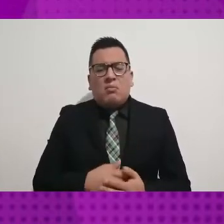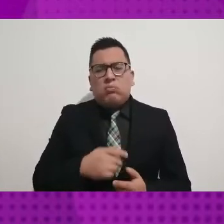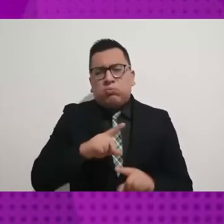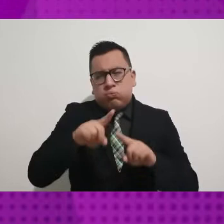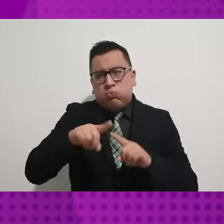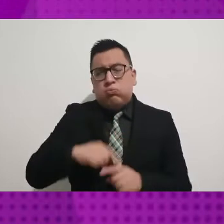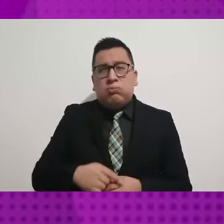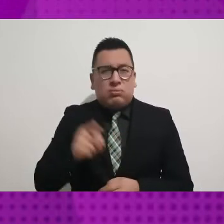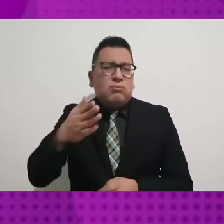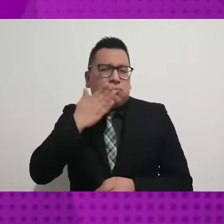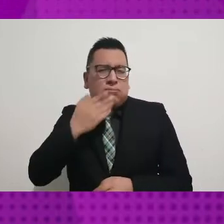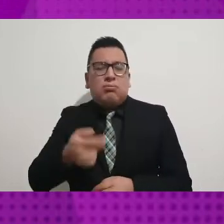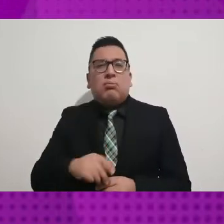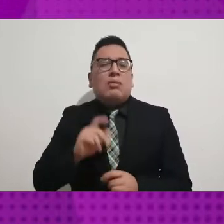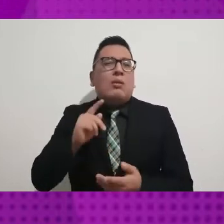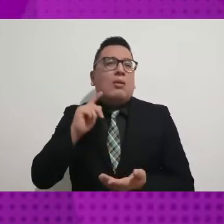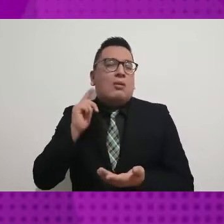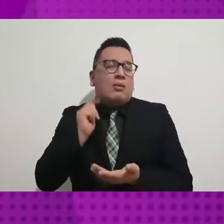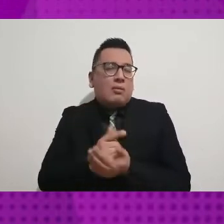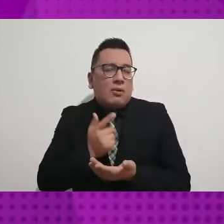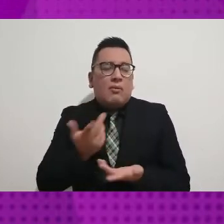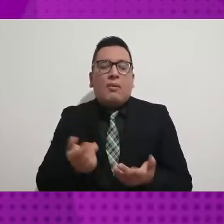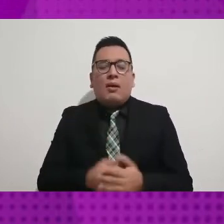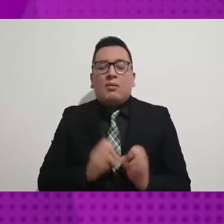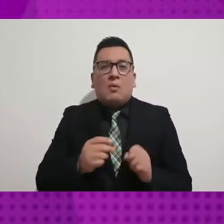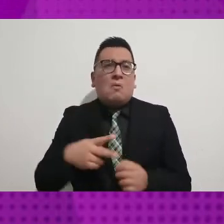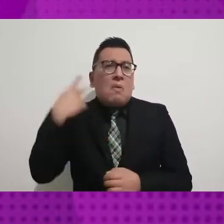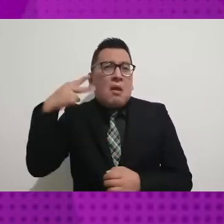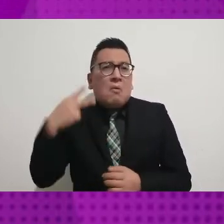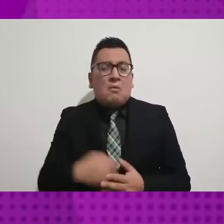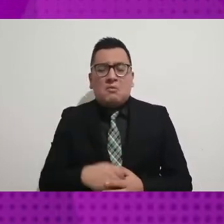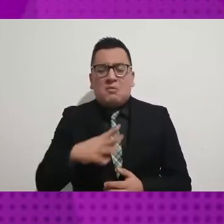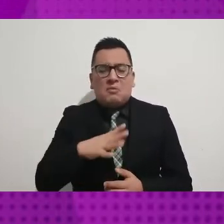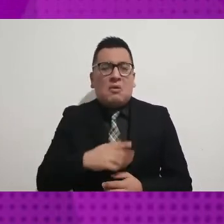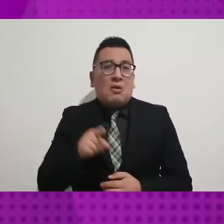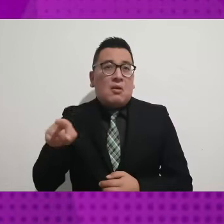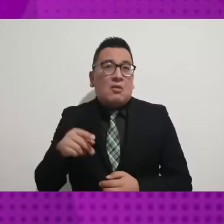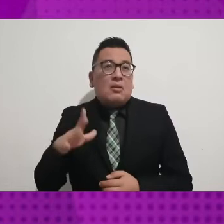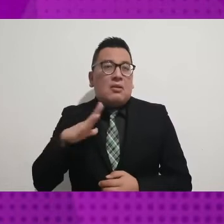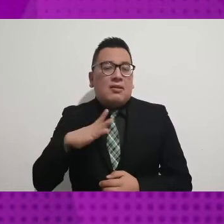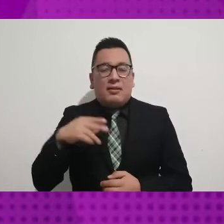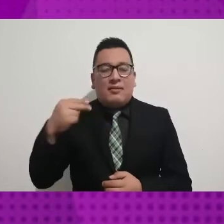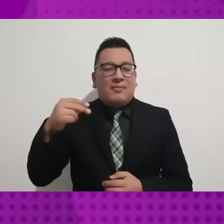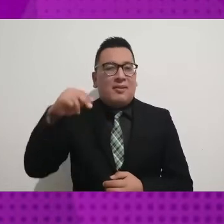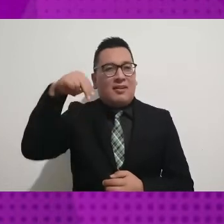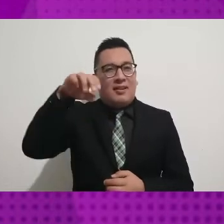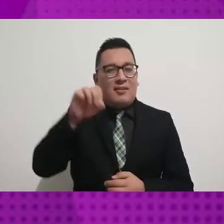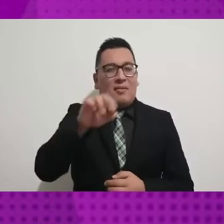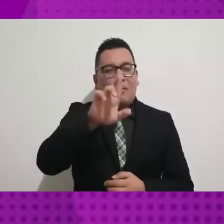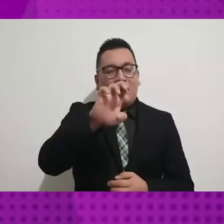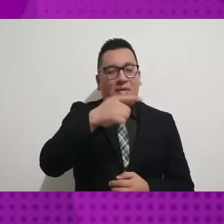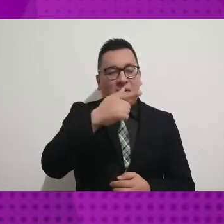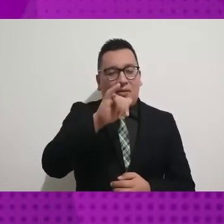algunas experiencias importantes, Tamaulipas, por ejemplo, o Veracruz con los llamados candidatos no